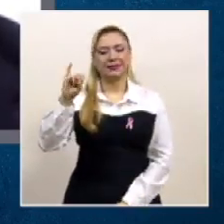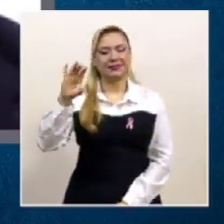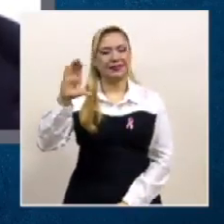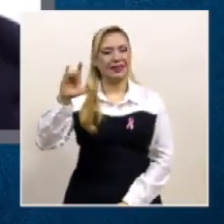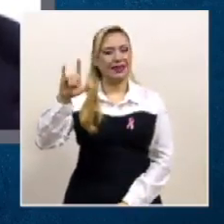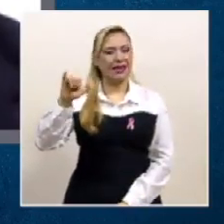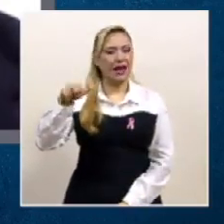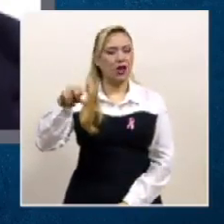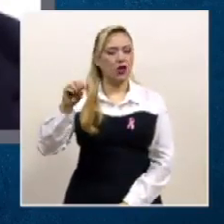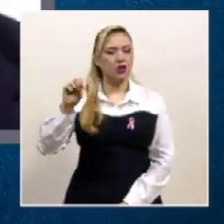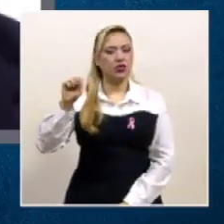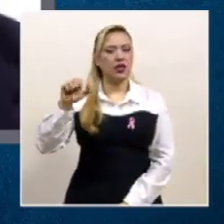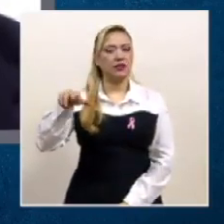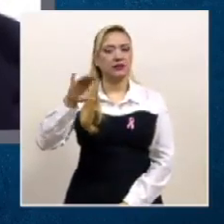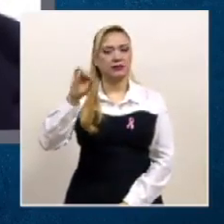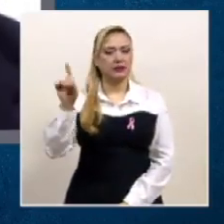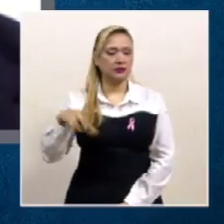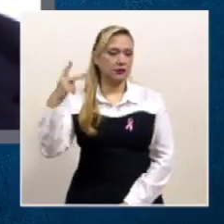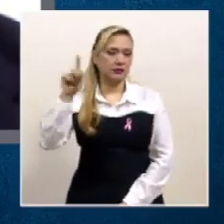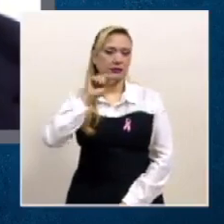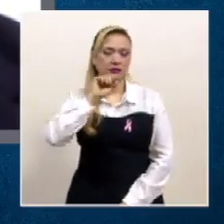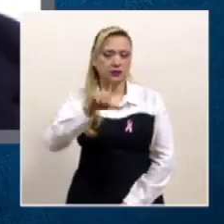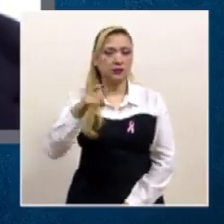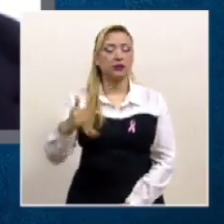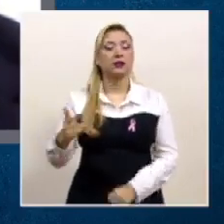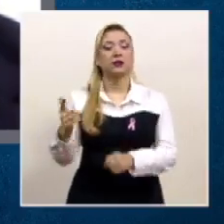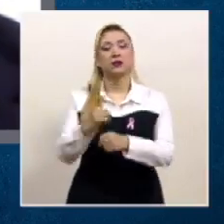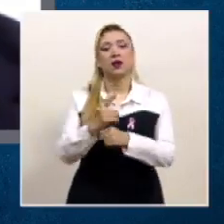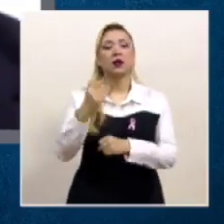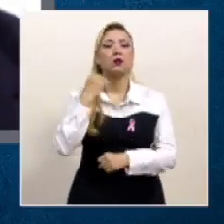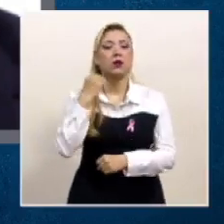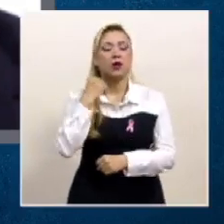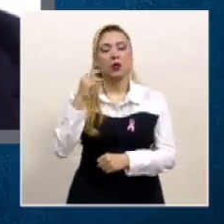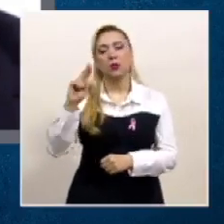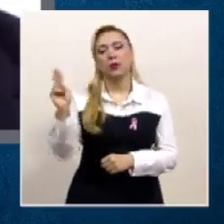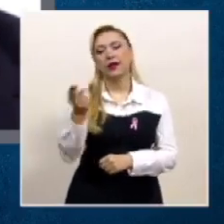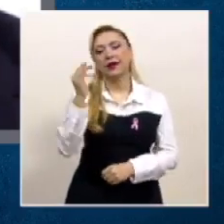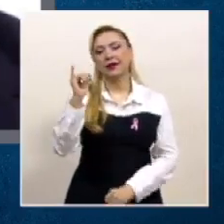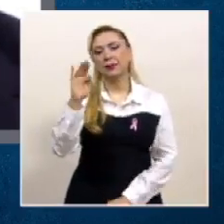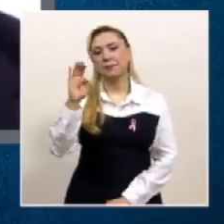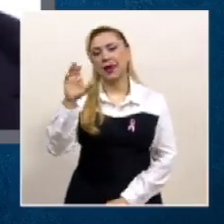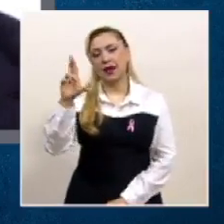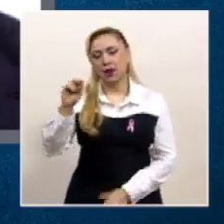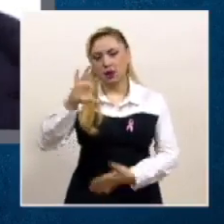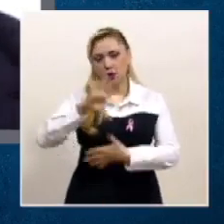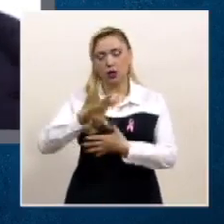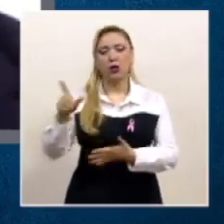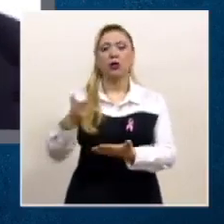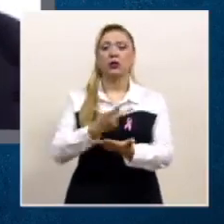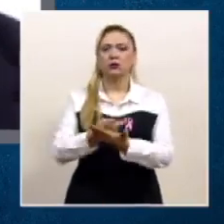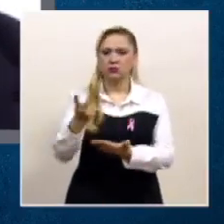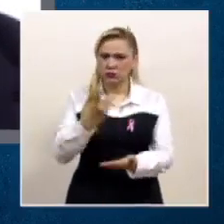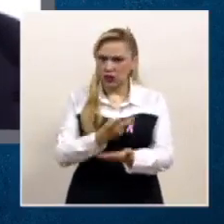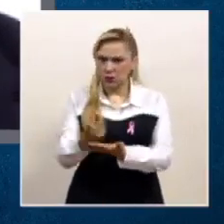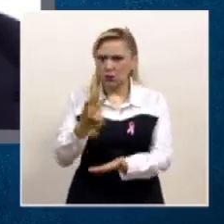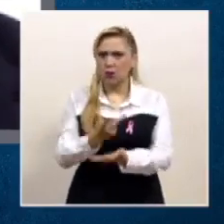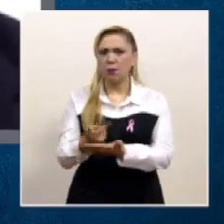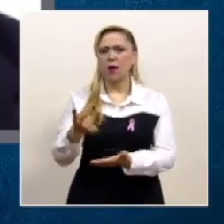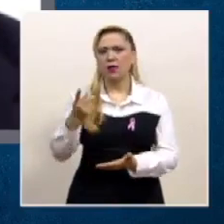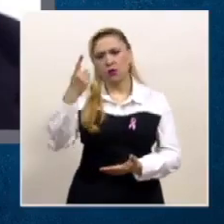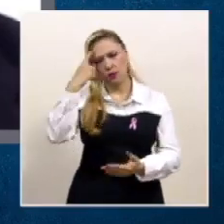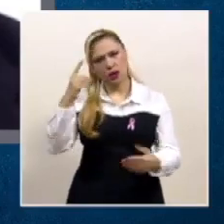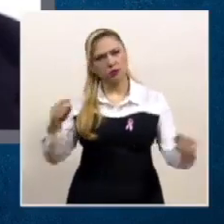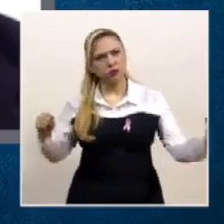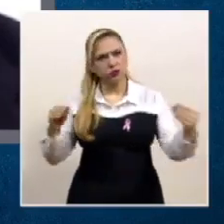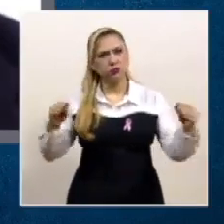Estado de Jalisco. Es licenciada en Derecho por la Universidad Iberoamericana. Cuenta con diplomados en Argumentación Jurídica con Perspectiva de Género